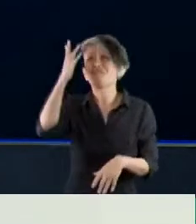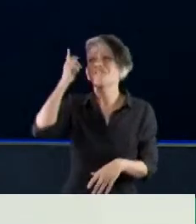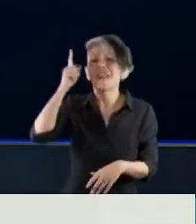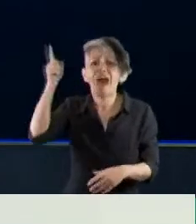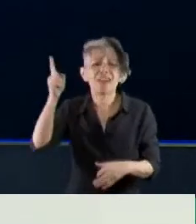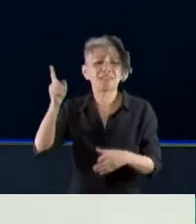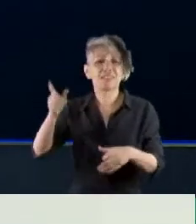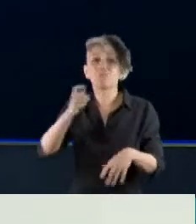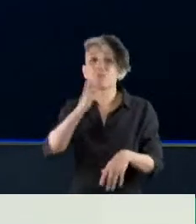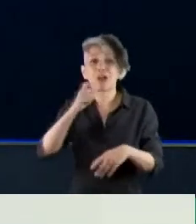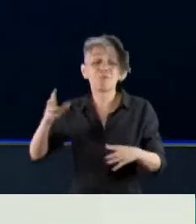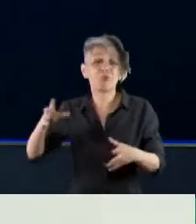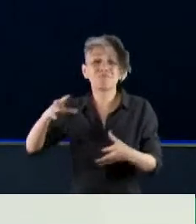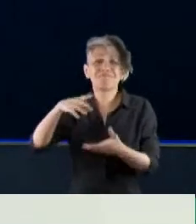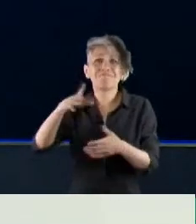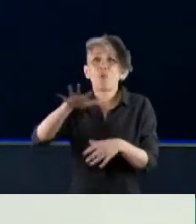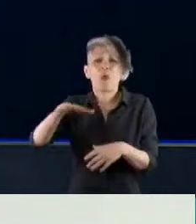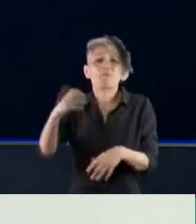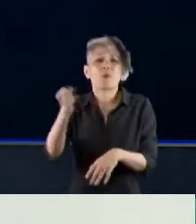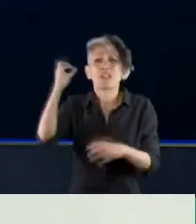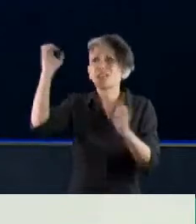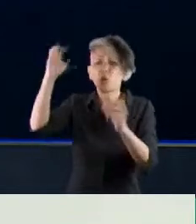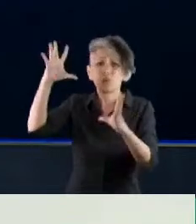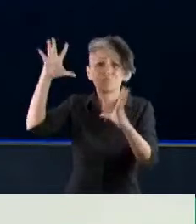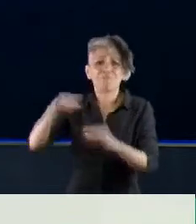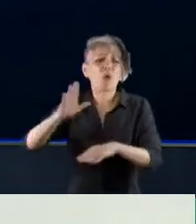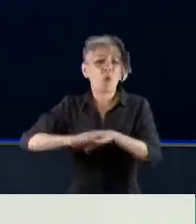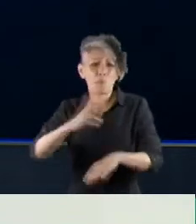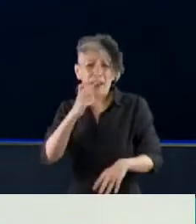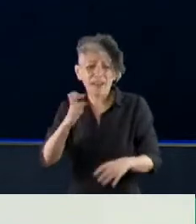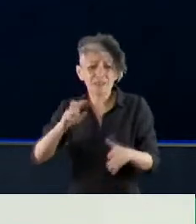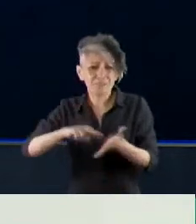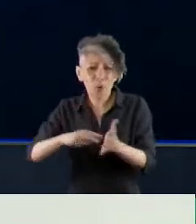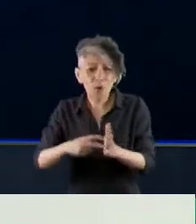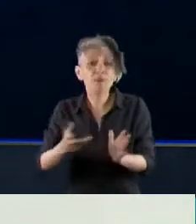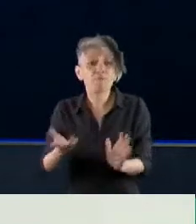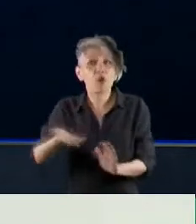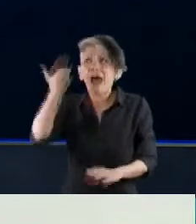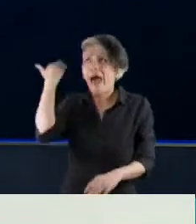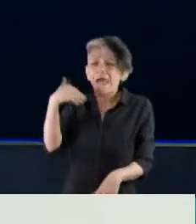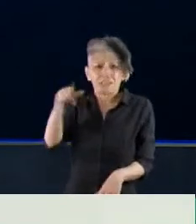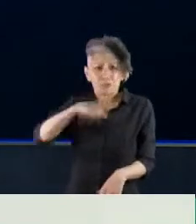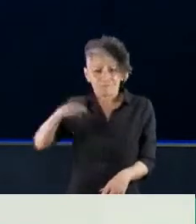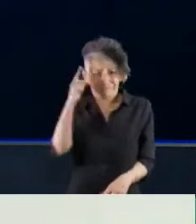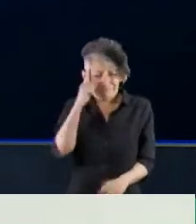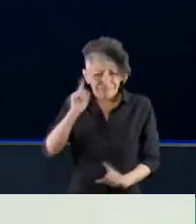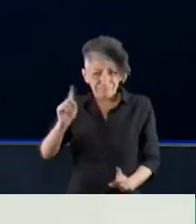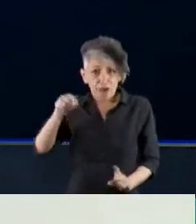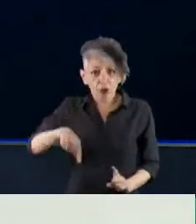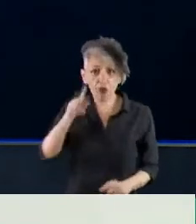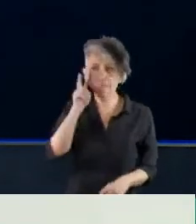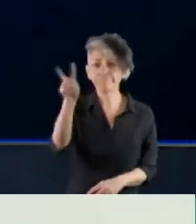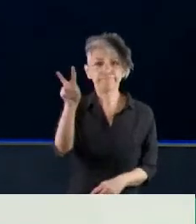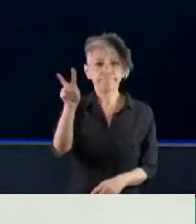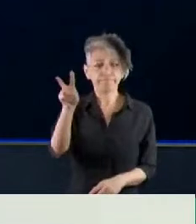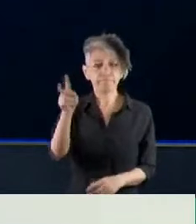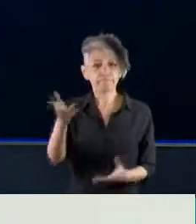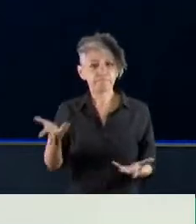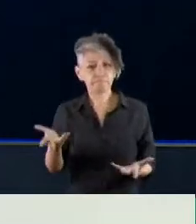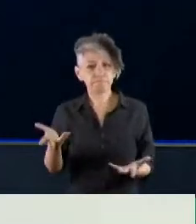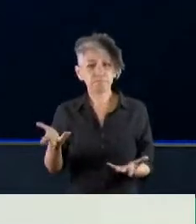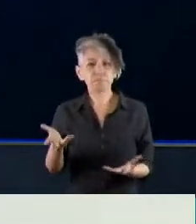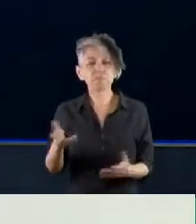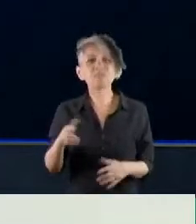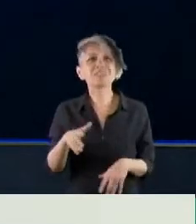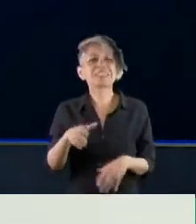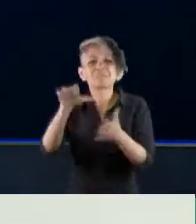que haya la gran inversión en un puente peatonal. El resto de las inversiones son un grifo de aquí, un grifo de allá. Ni siquiera inversiones